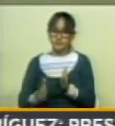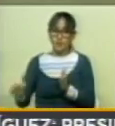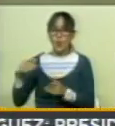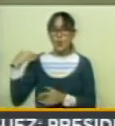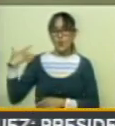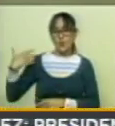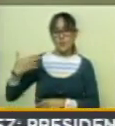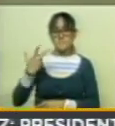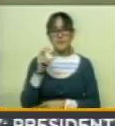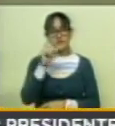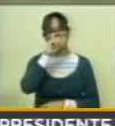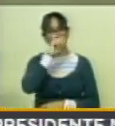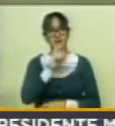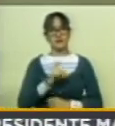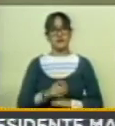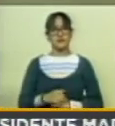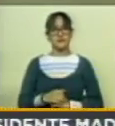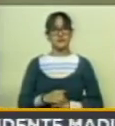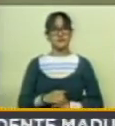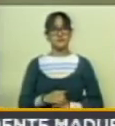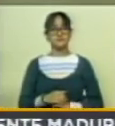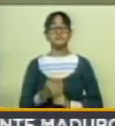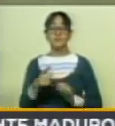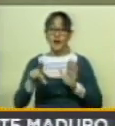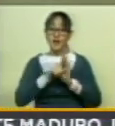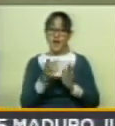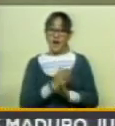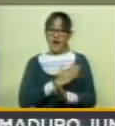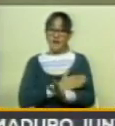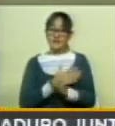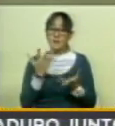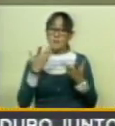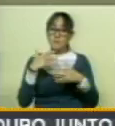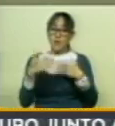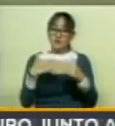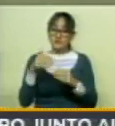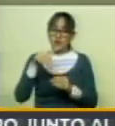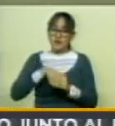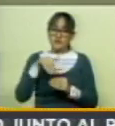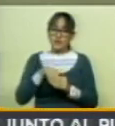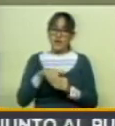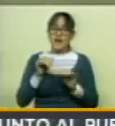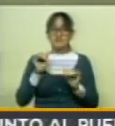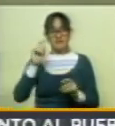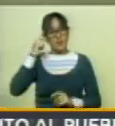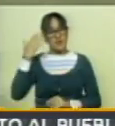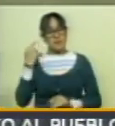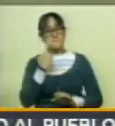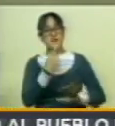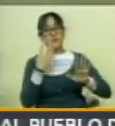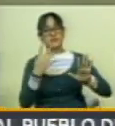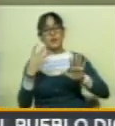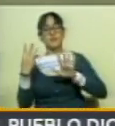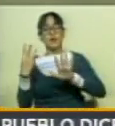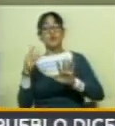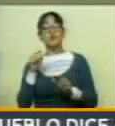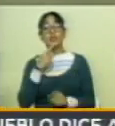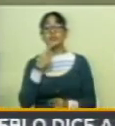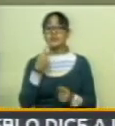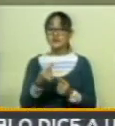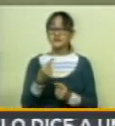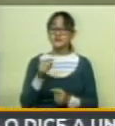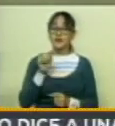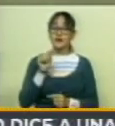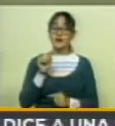últimos 20 años. Porque también la ley anterior de los procesos electorales, la de 1998, también establecía este